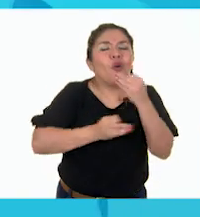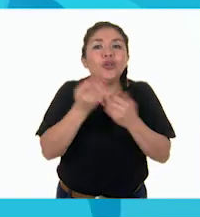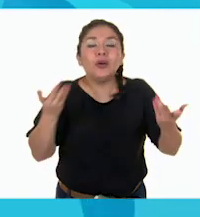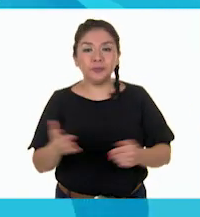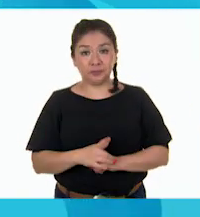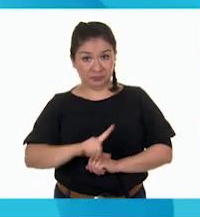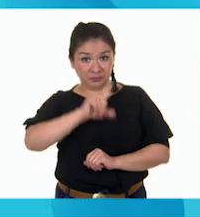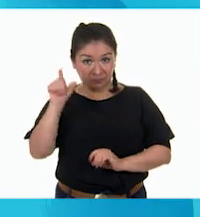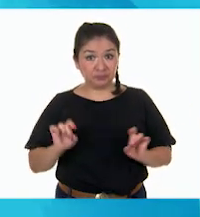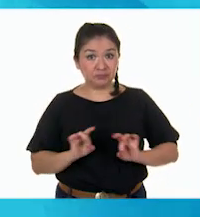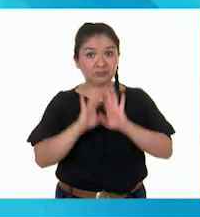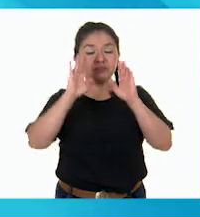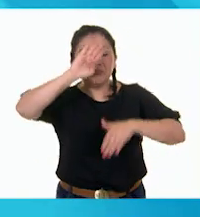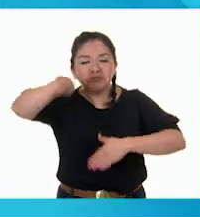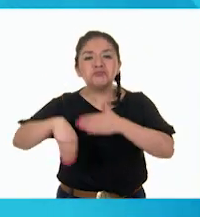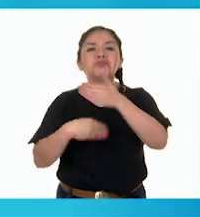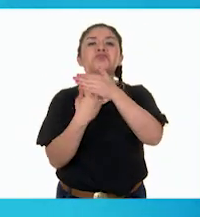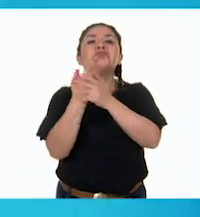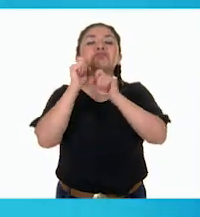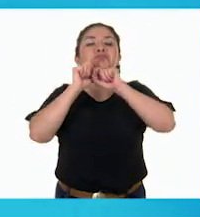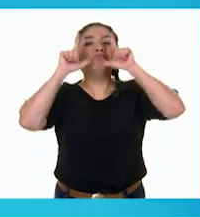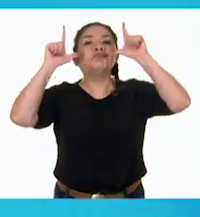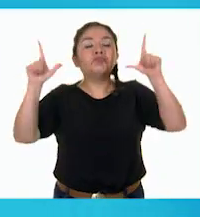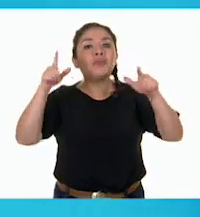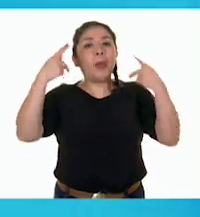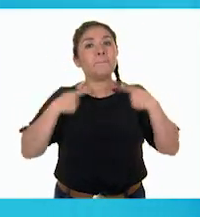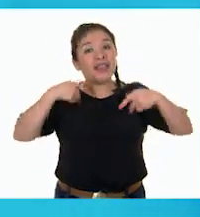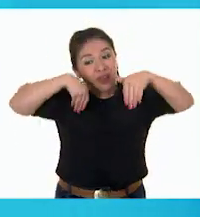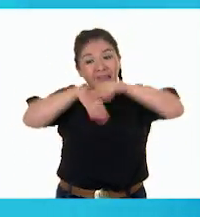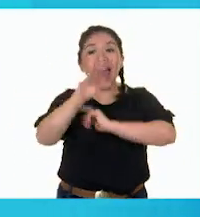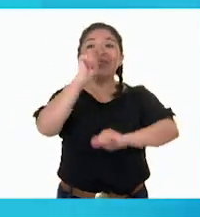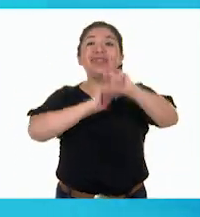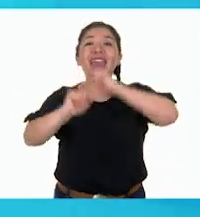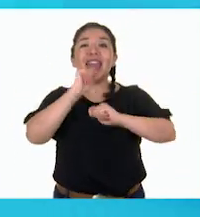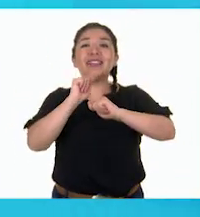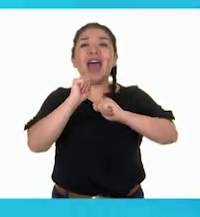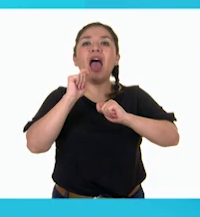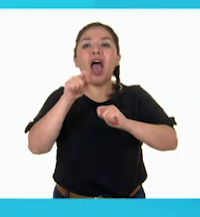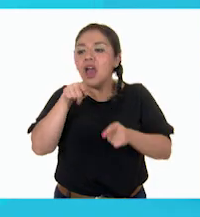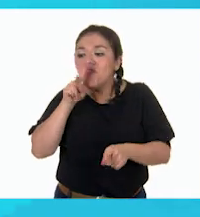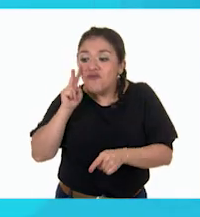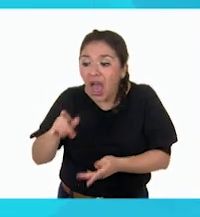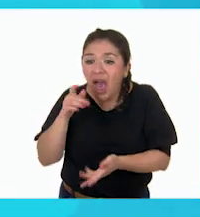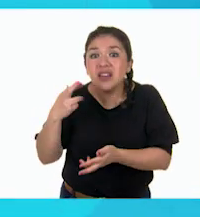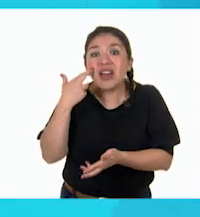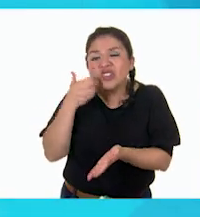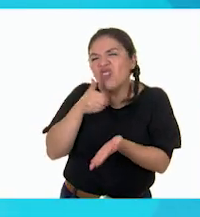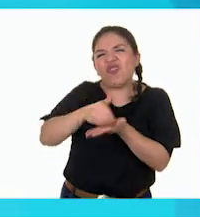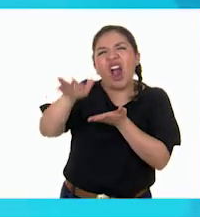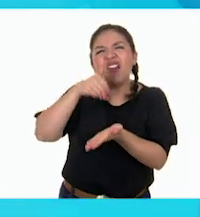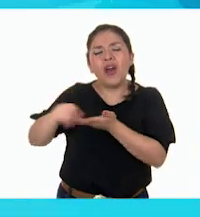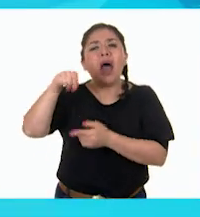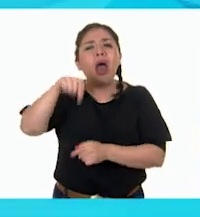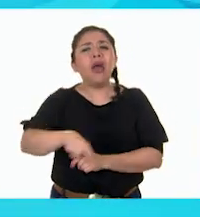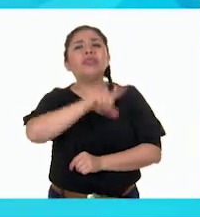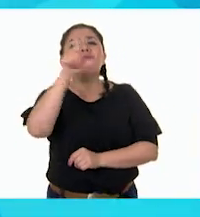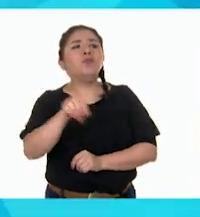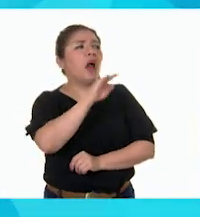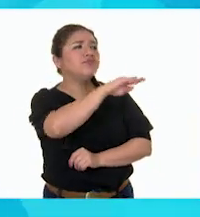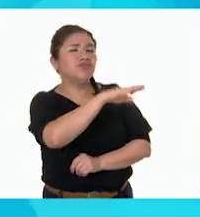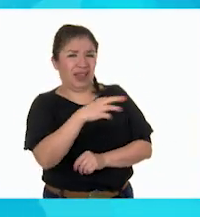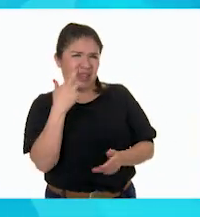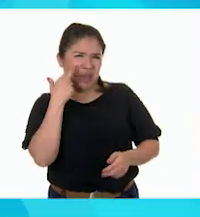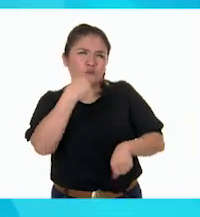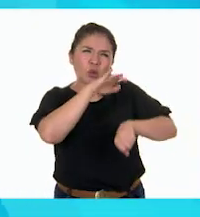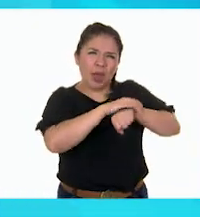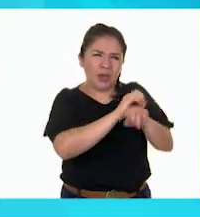repente, se hizo de día. La gente entró a la tienda y echaron de allí al ratón. Y este les dijo después a los otros